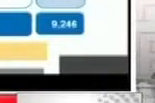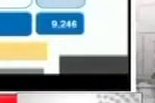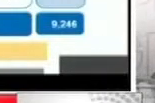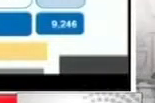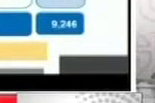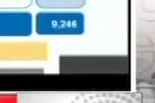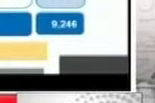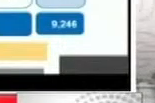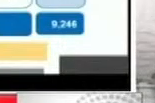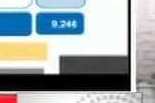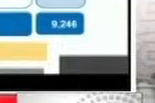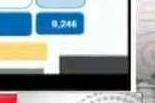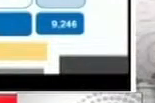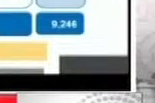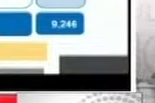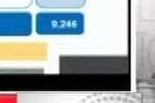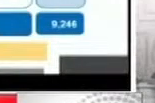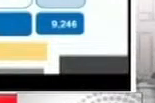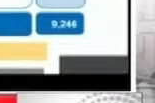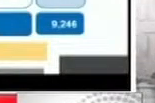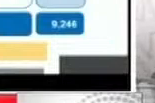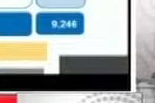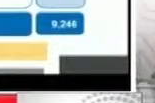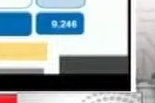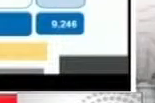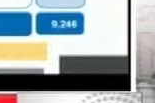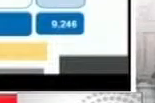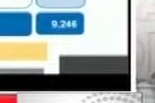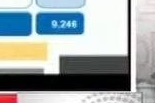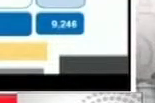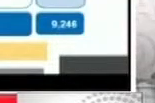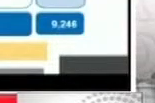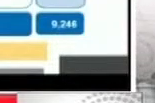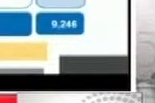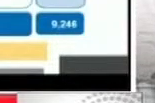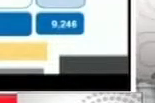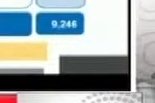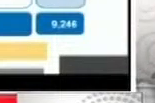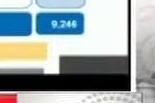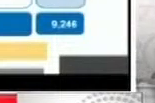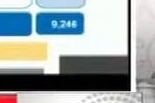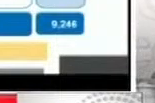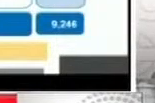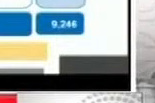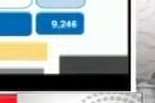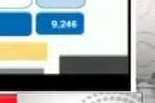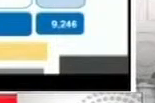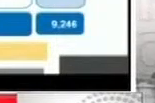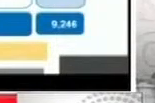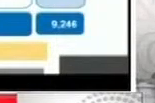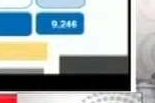ellos, la cantidad es 2.199 millones. Es decir,